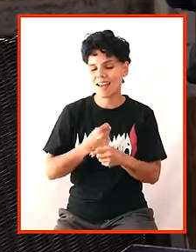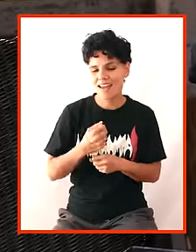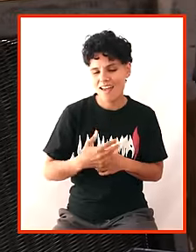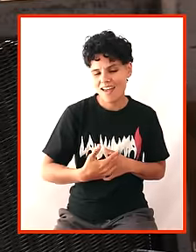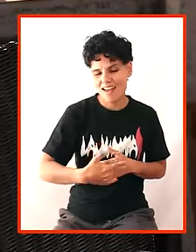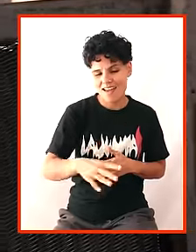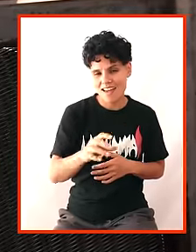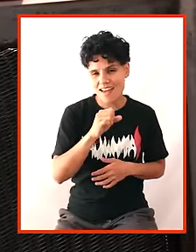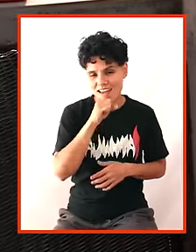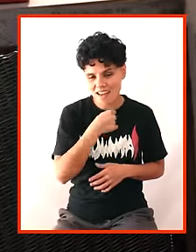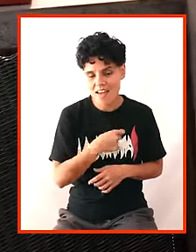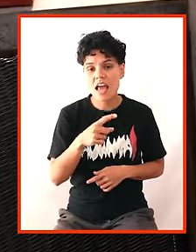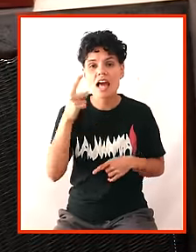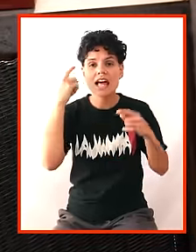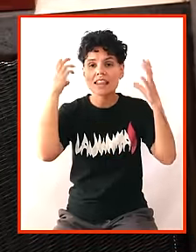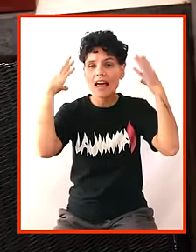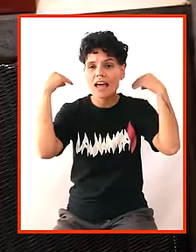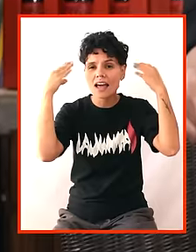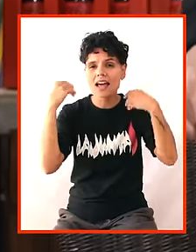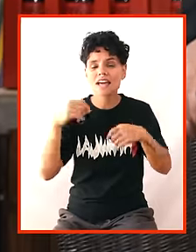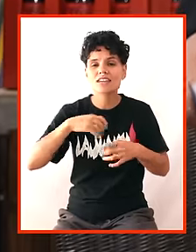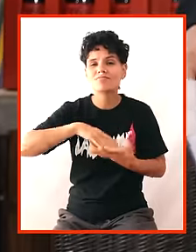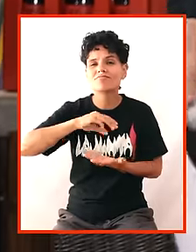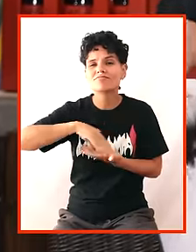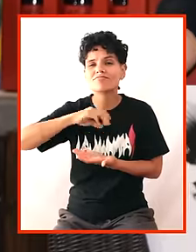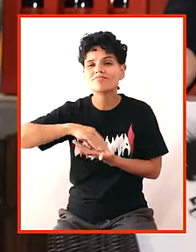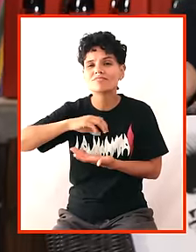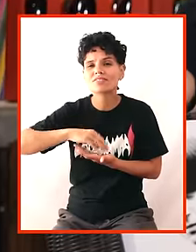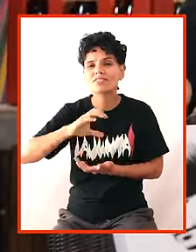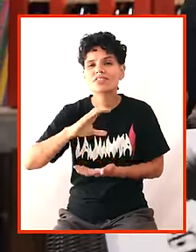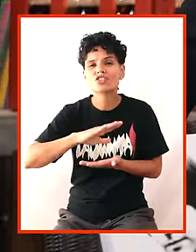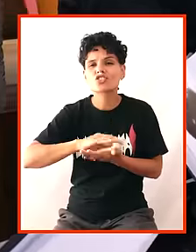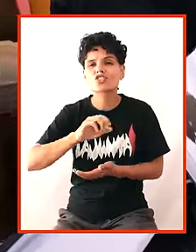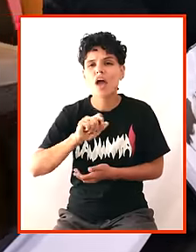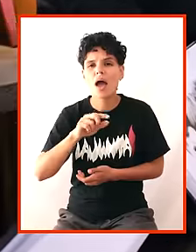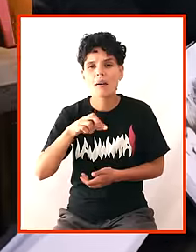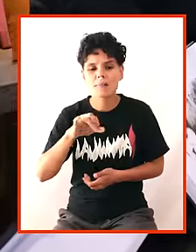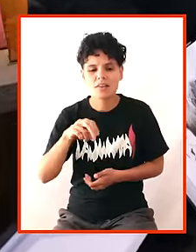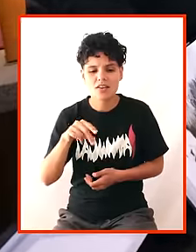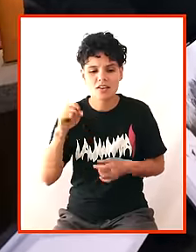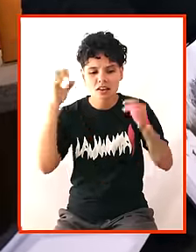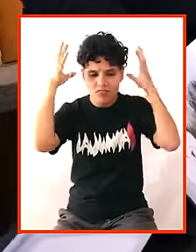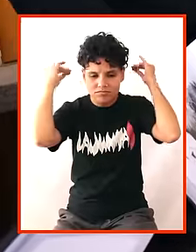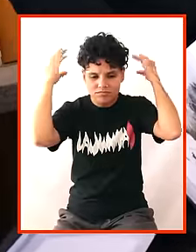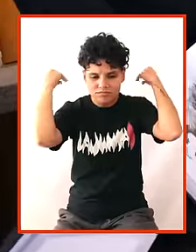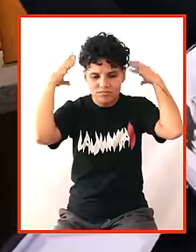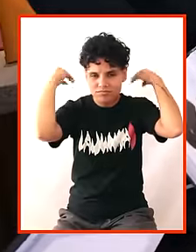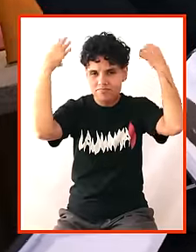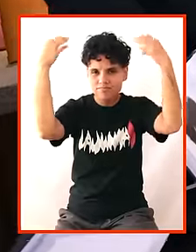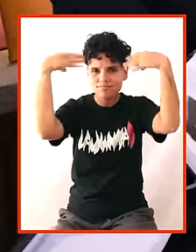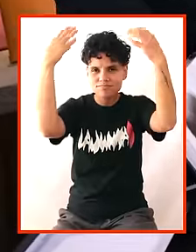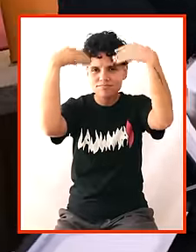¿eh? Ahí está Chopin. Ahí está Chopin. Se notaba que son de. Ah, sí, pelusa, de Valentín y que era hasta el caballo.